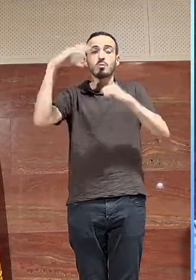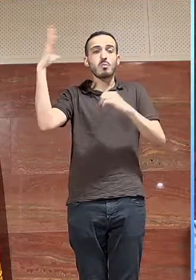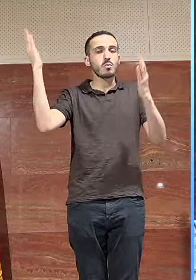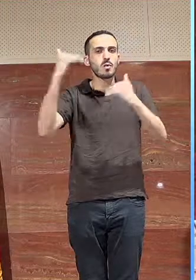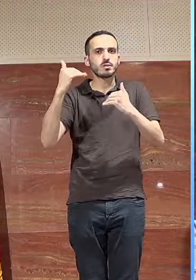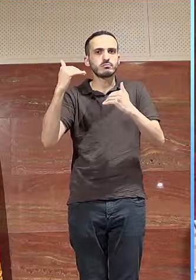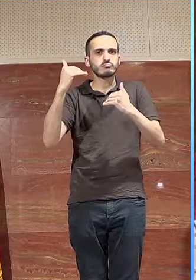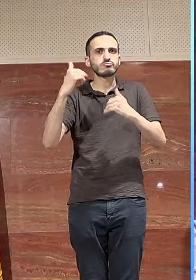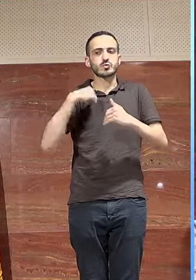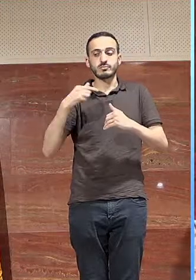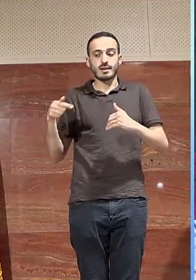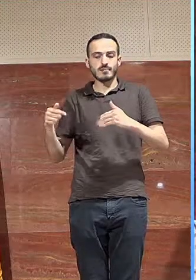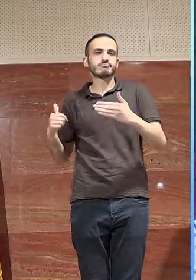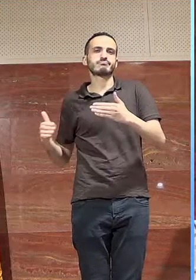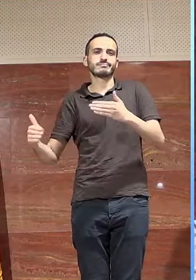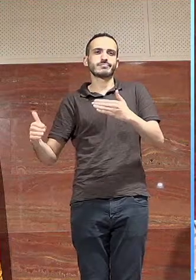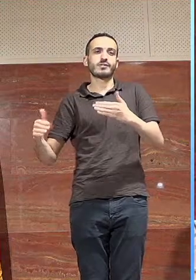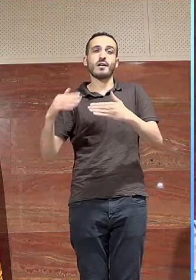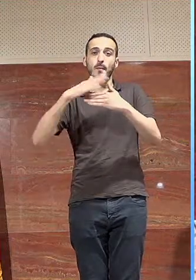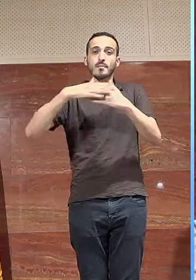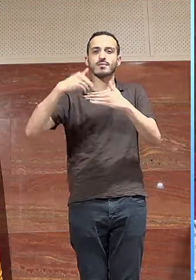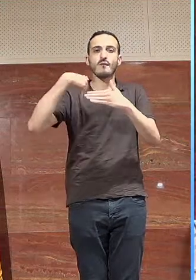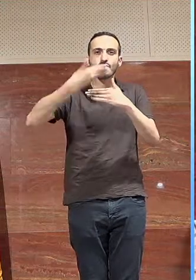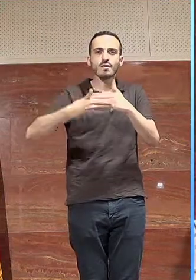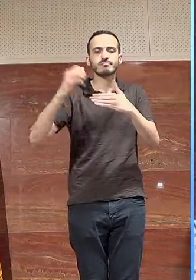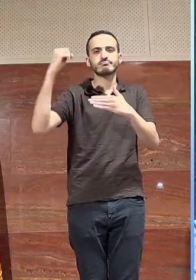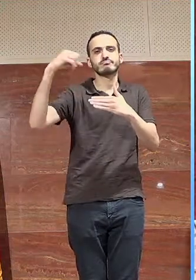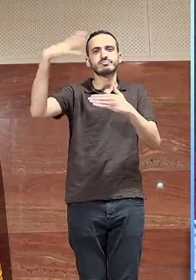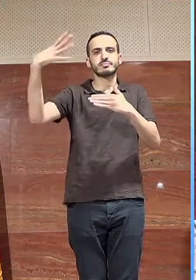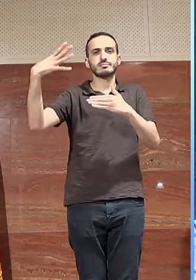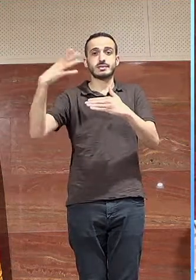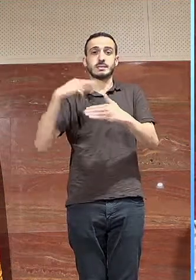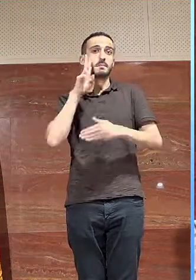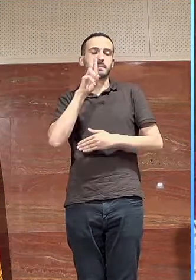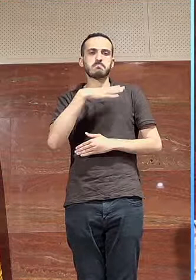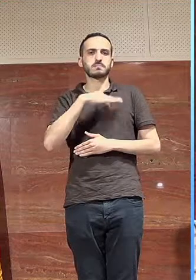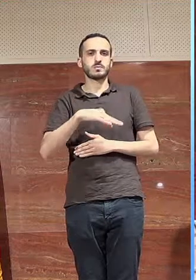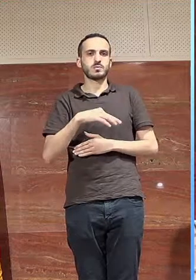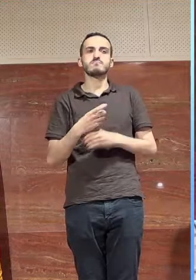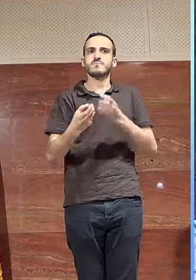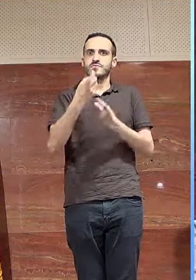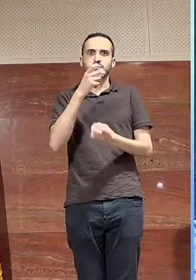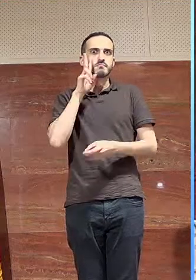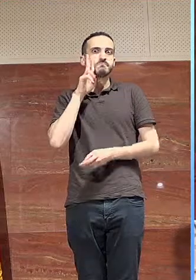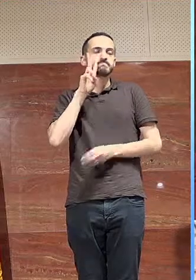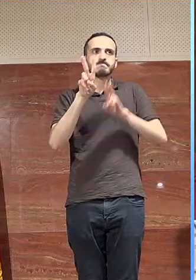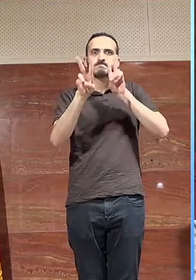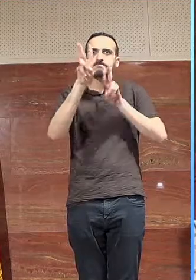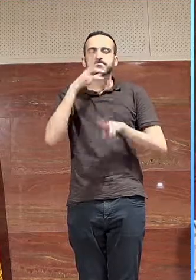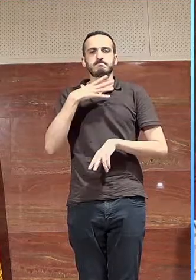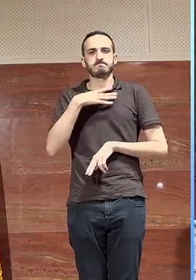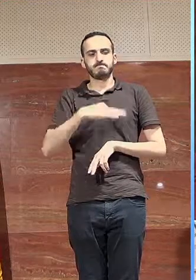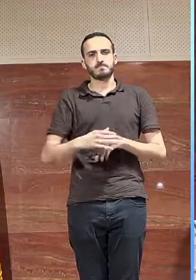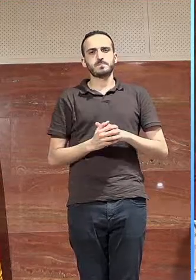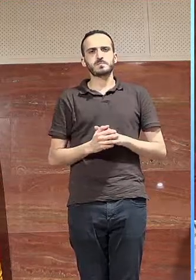puedes activar desde el exterior y tengas acceso a esa información visual, ¿no? Por